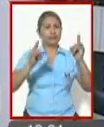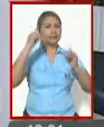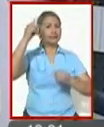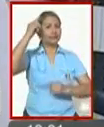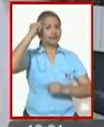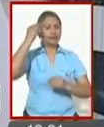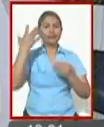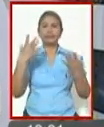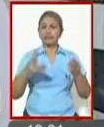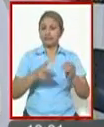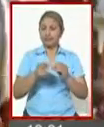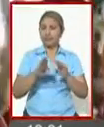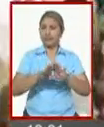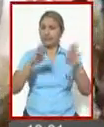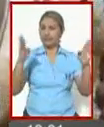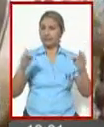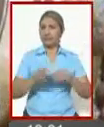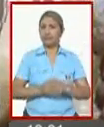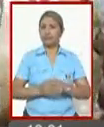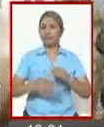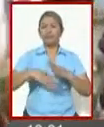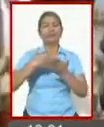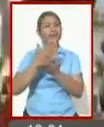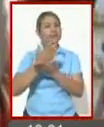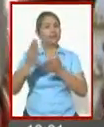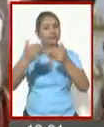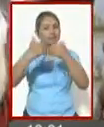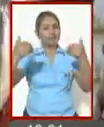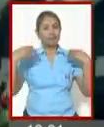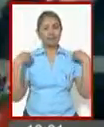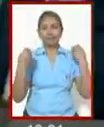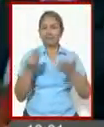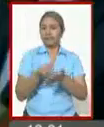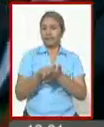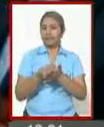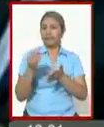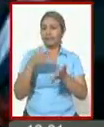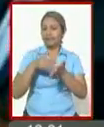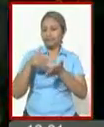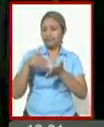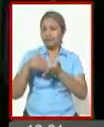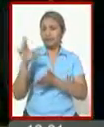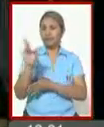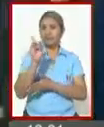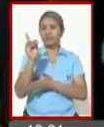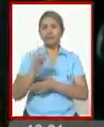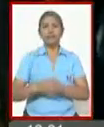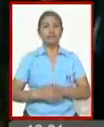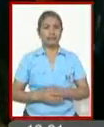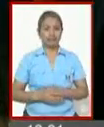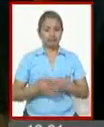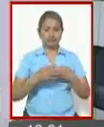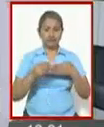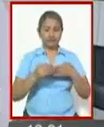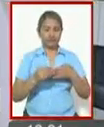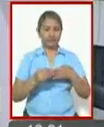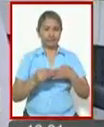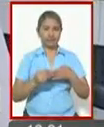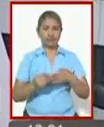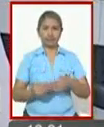que el gobierno está inaugurando que son fuera de la salud, en la cual tiene una inversión de millonadas de bolivianos o de dólares,